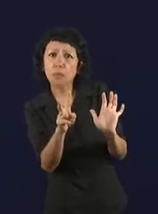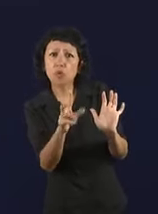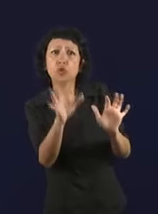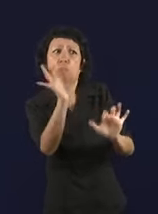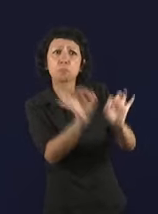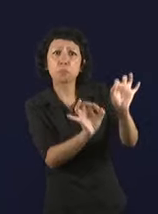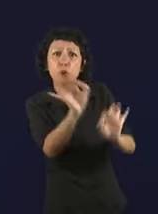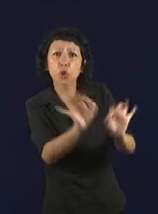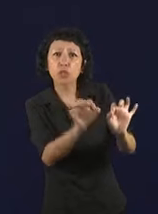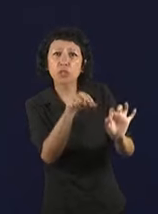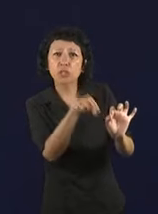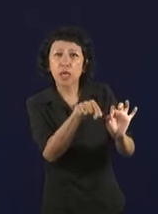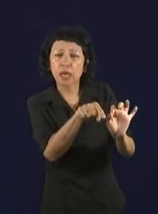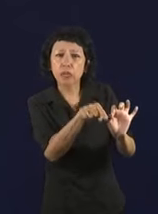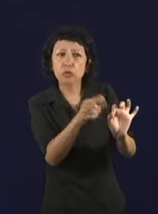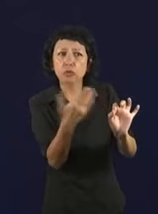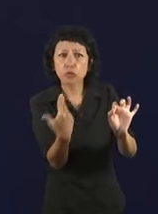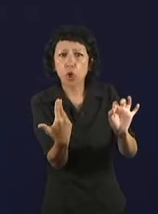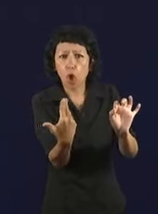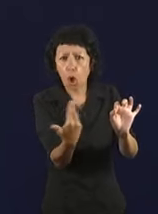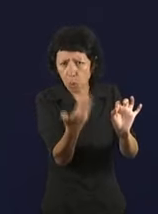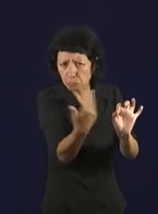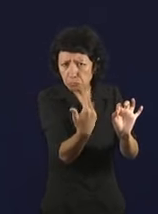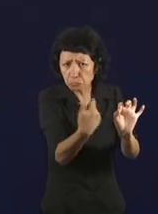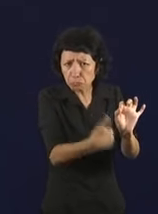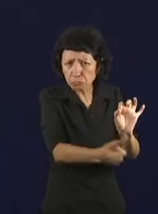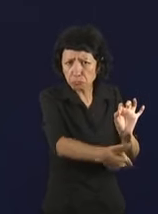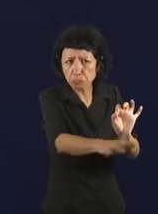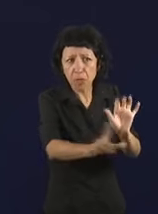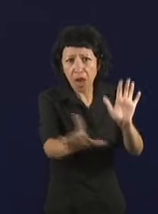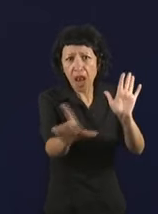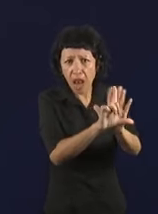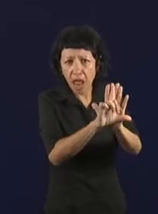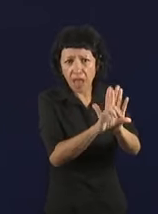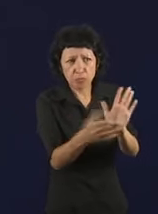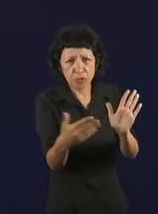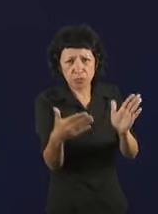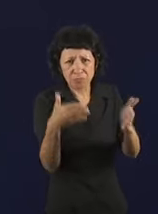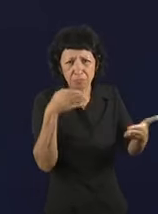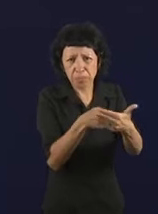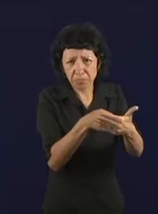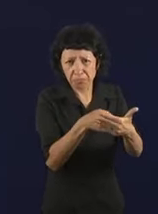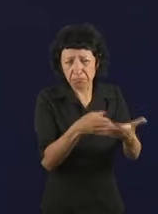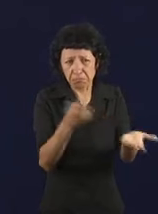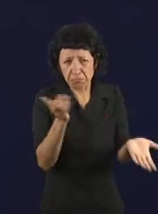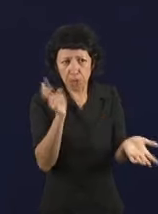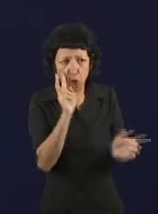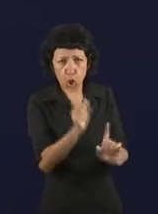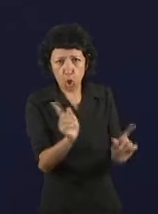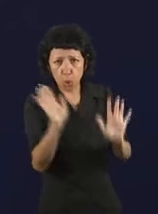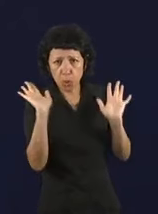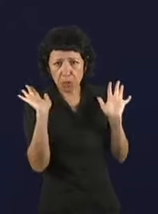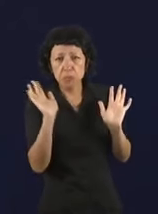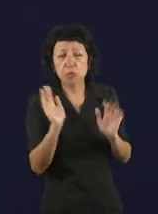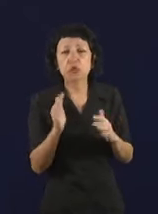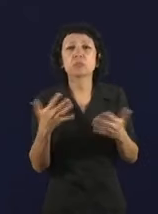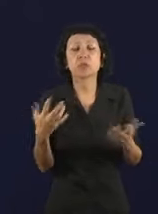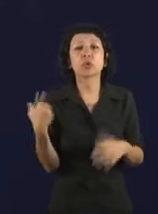termine transformando efectivamente en ley nosotros